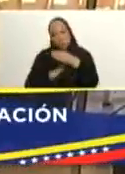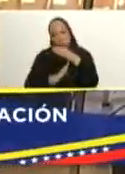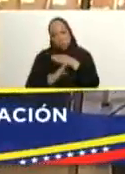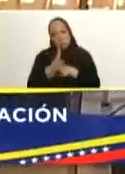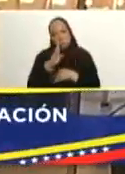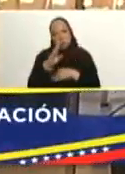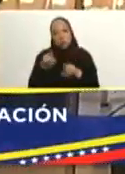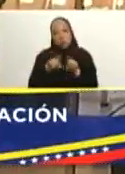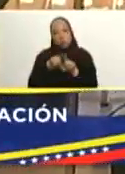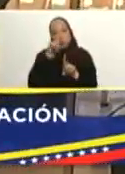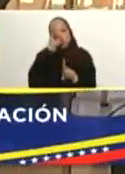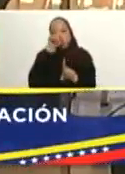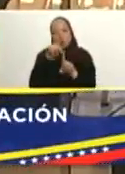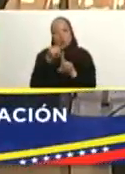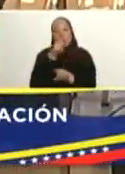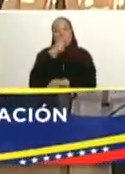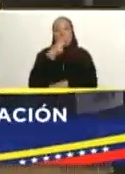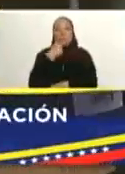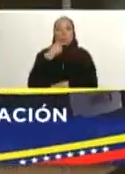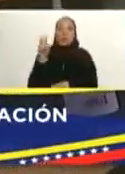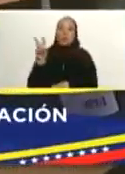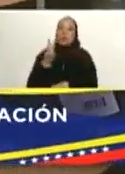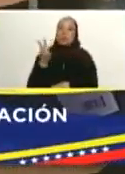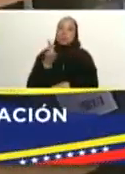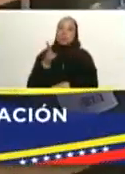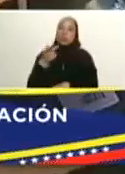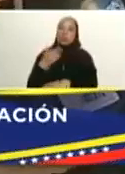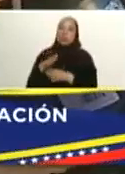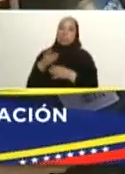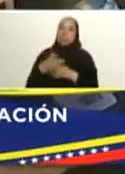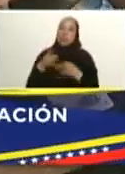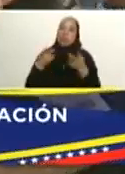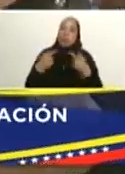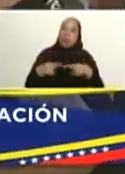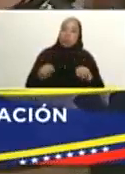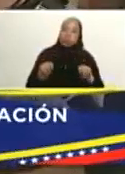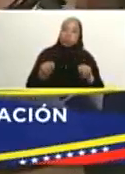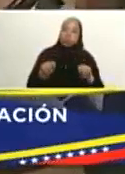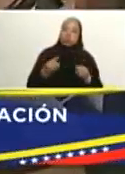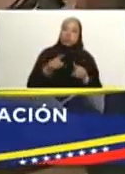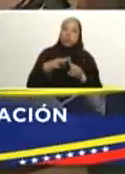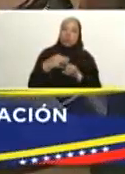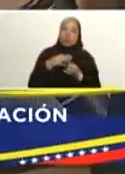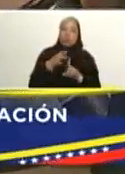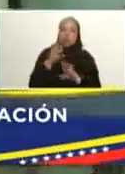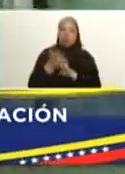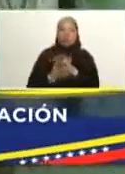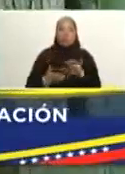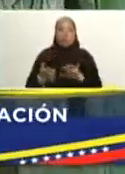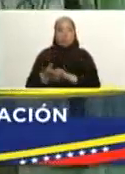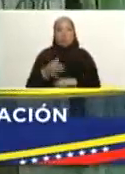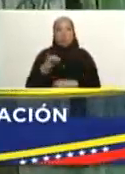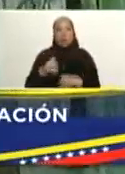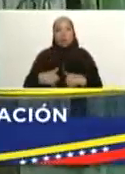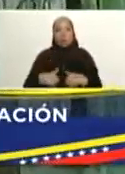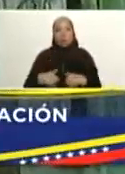siga conduciendo este bello país. A pesar de las adversidades, presidente, estamos con usted. Lo quiero mucho, mi